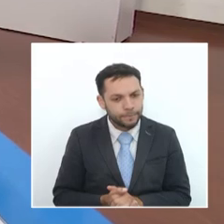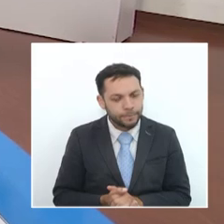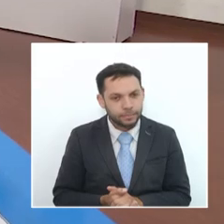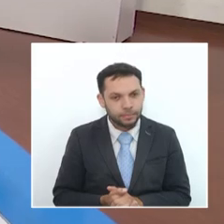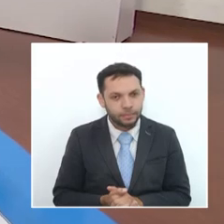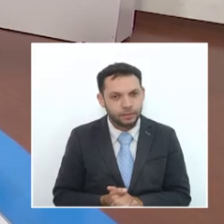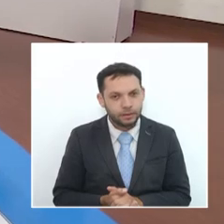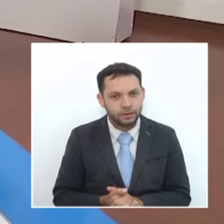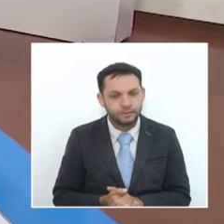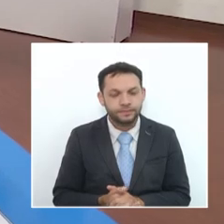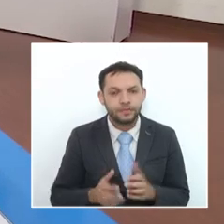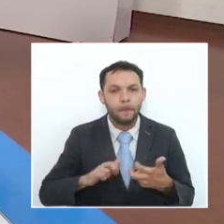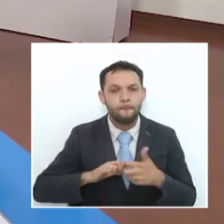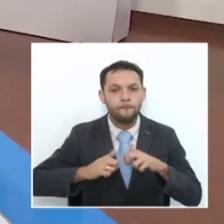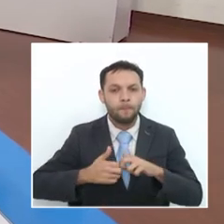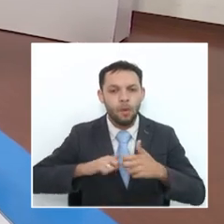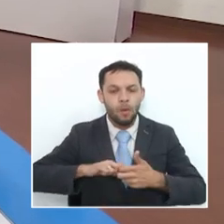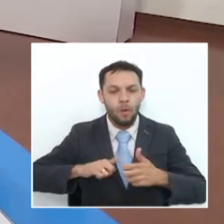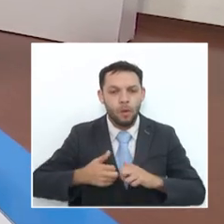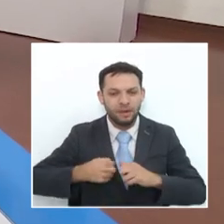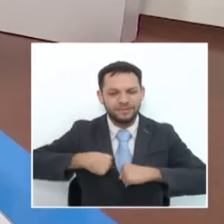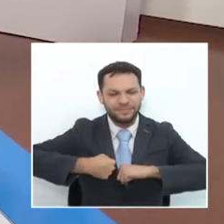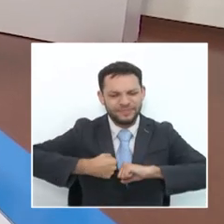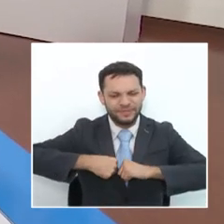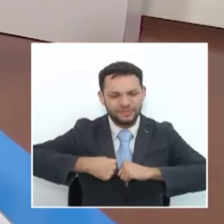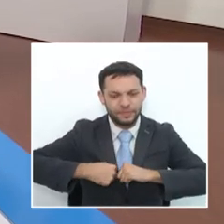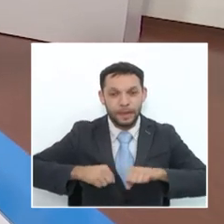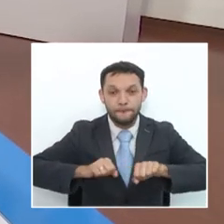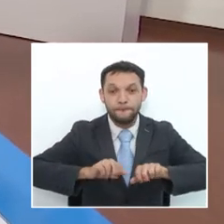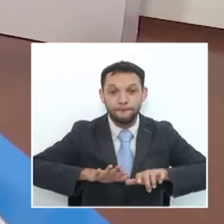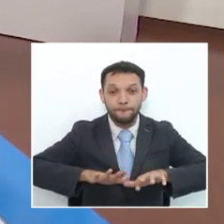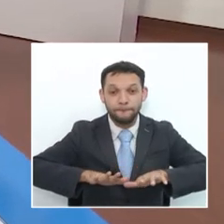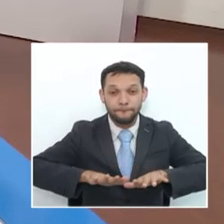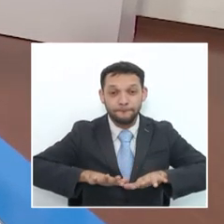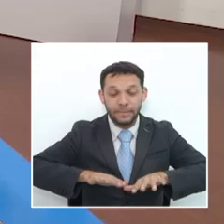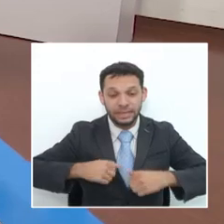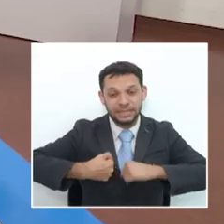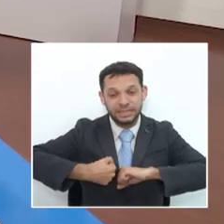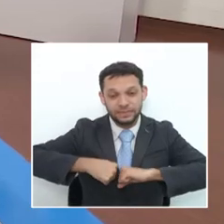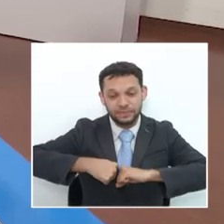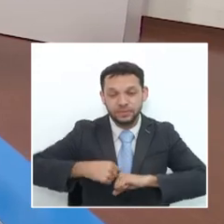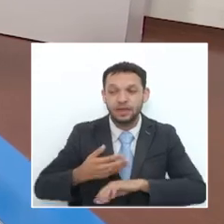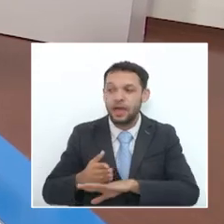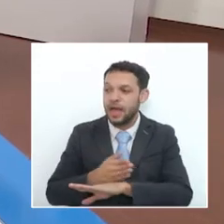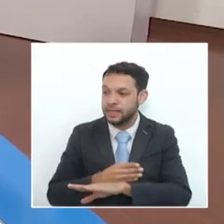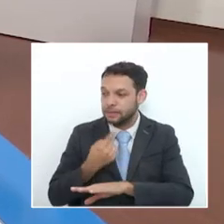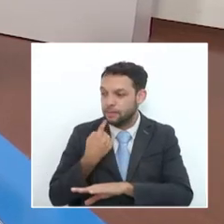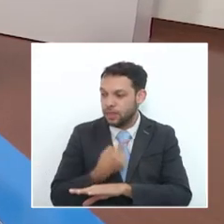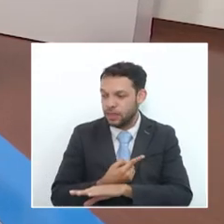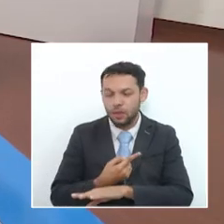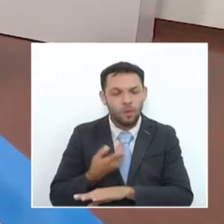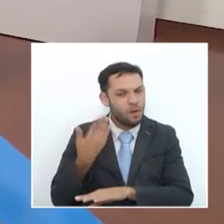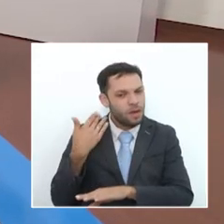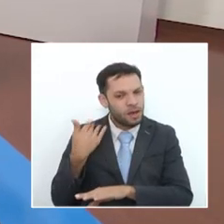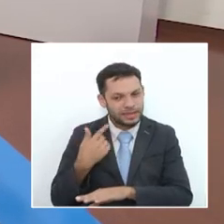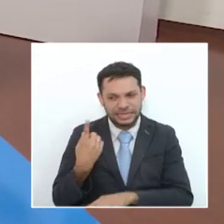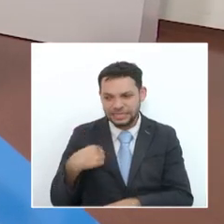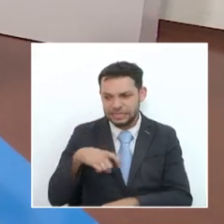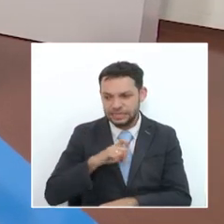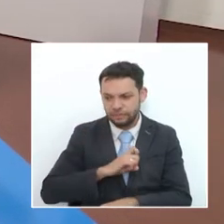gonoartrosis en mi rodilla izquierda. Entonces yo quería saber, yo la semana pasada escuché que el doctor hablaba con un médico de España por esto de